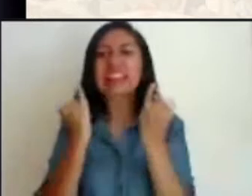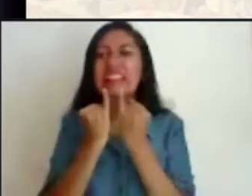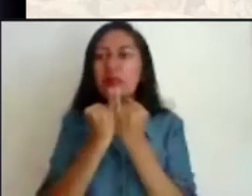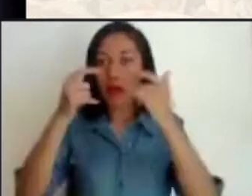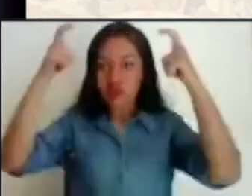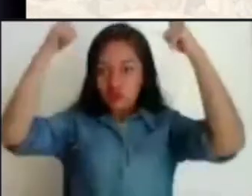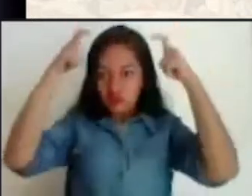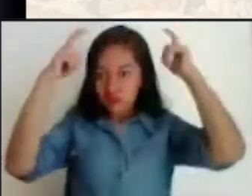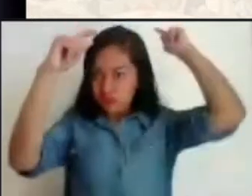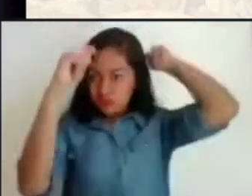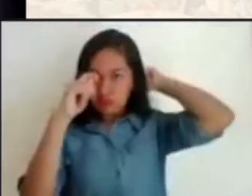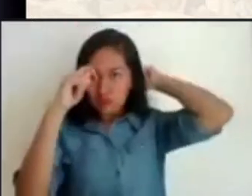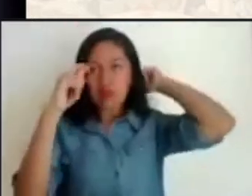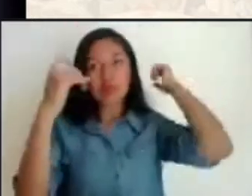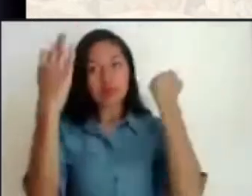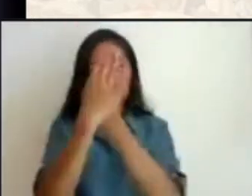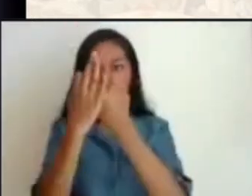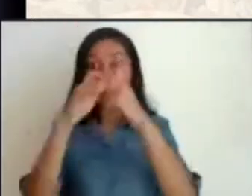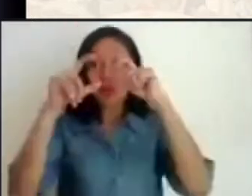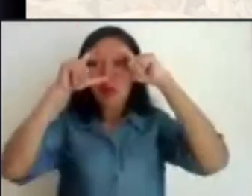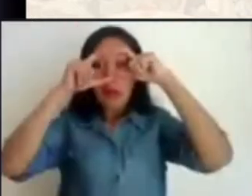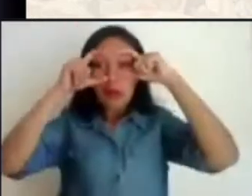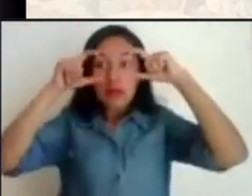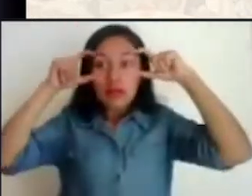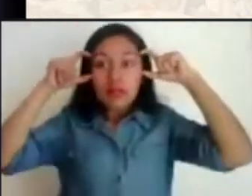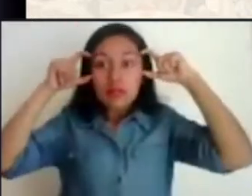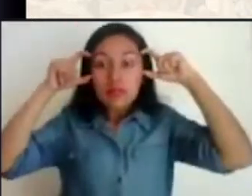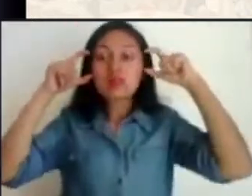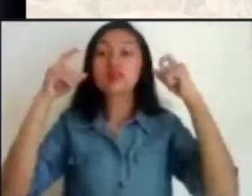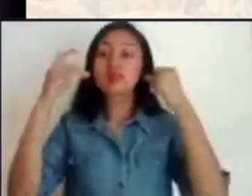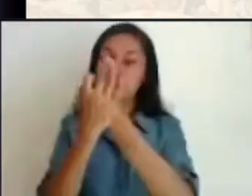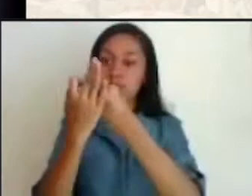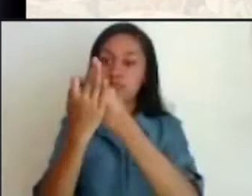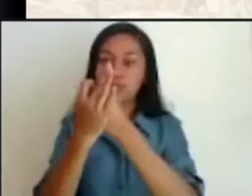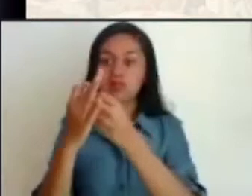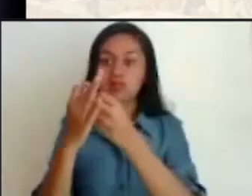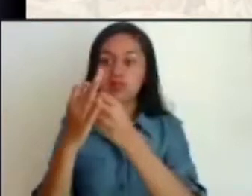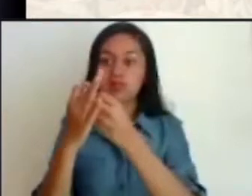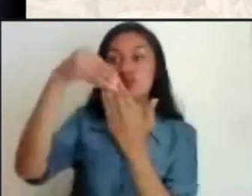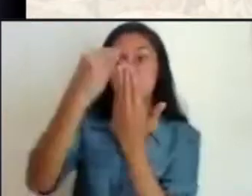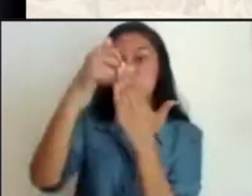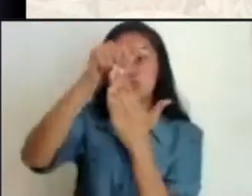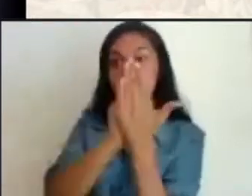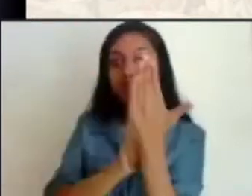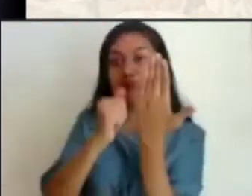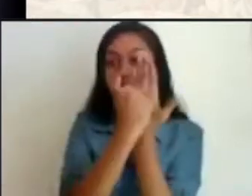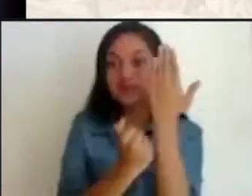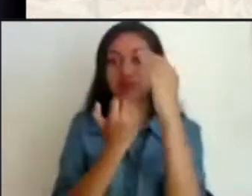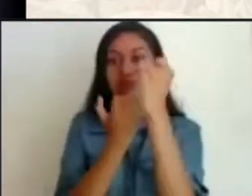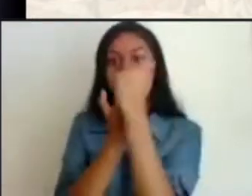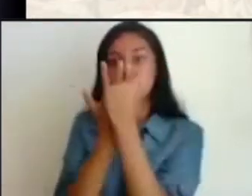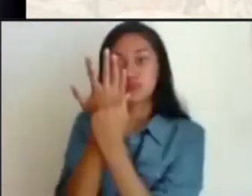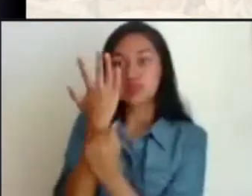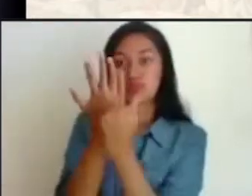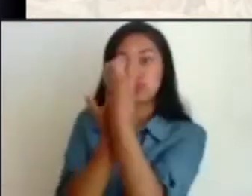y permitía que no permitía que entraran directamente por nariz y por boca los miasmas